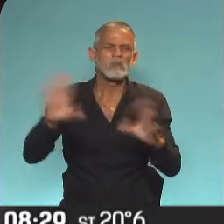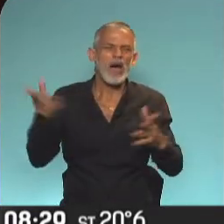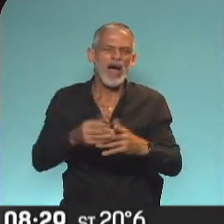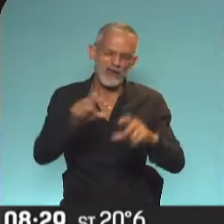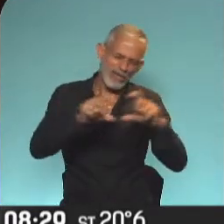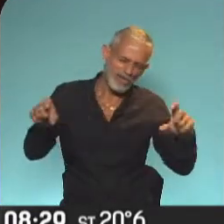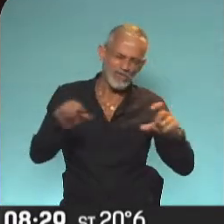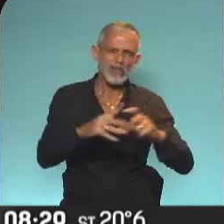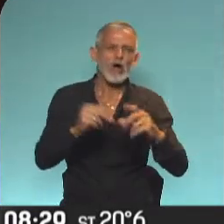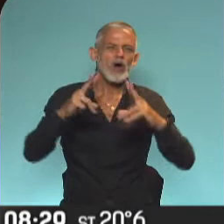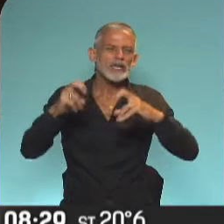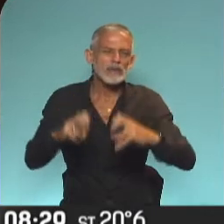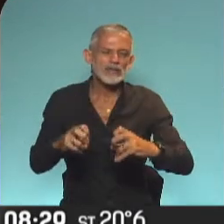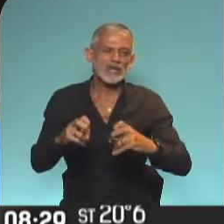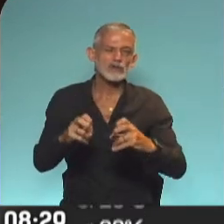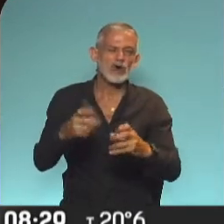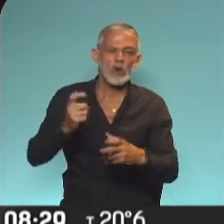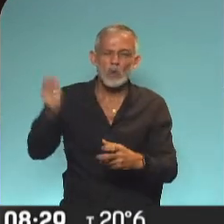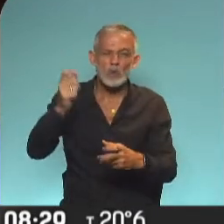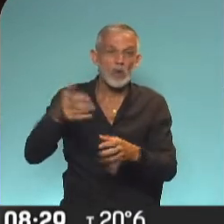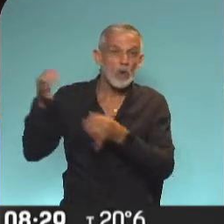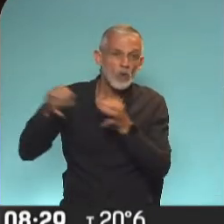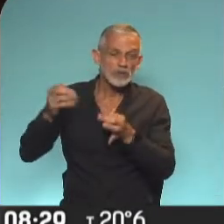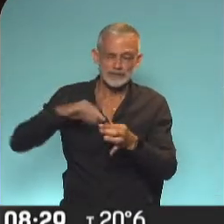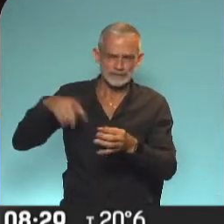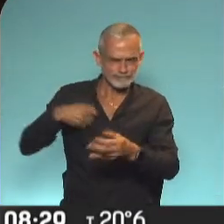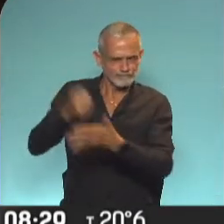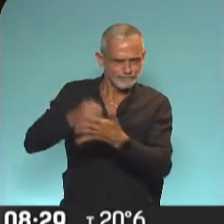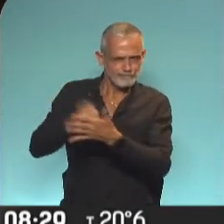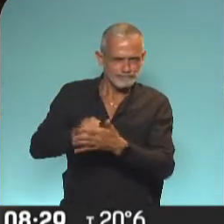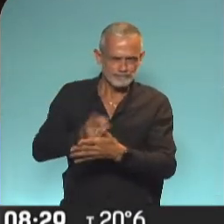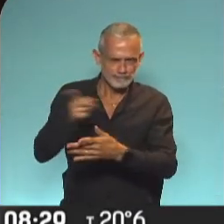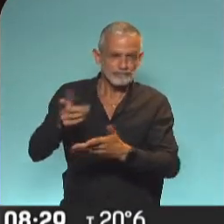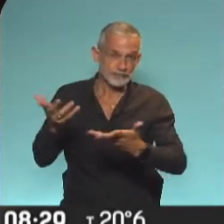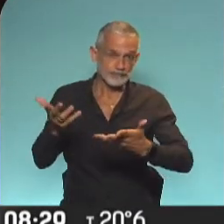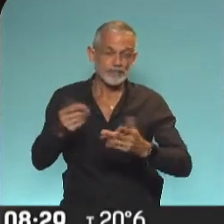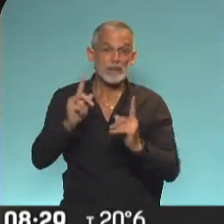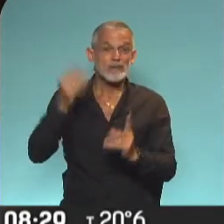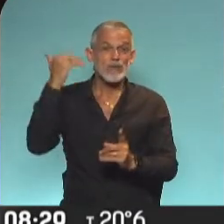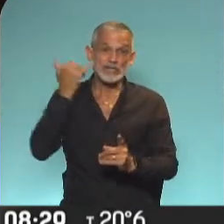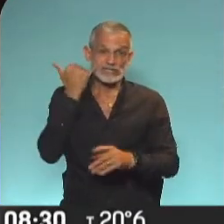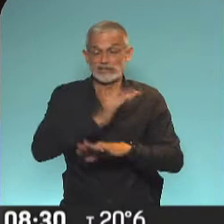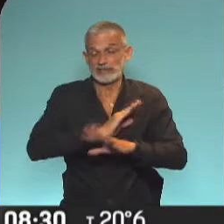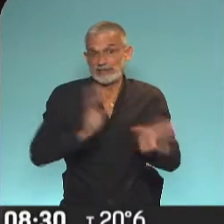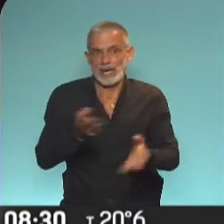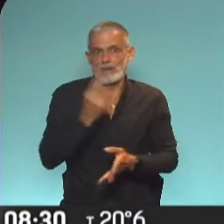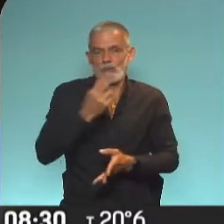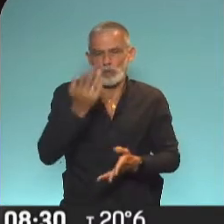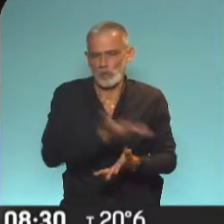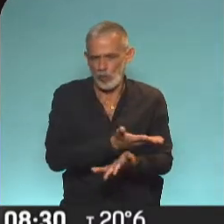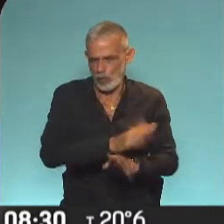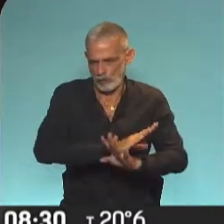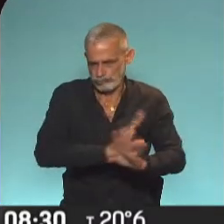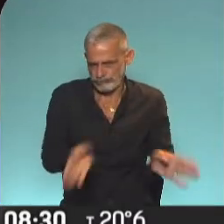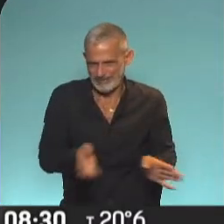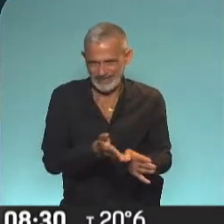los procesos investigativos, que además haya justicia y políticas reparatorias cuando pasó lo irremediable. O sea, un Estado, ya lo irremediable